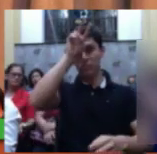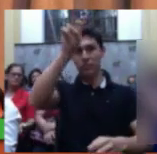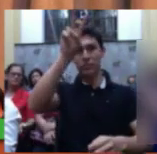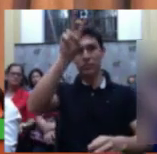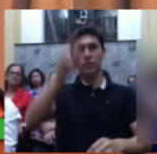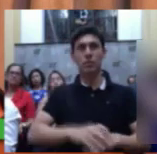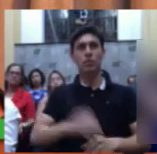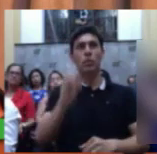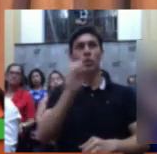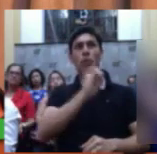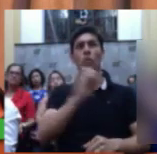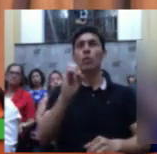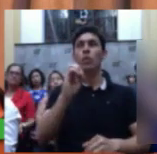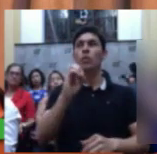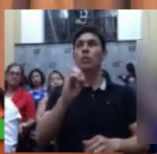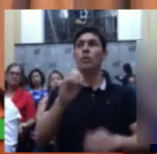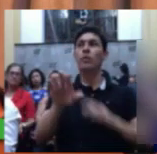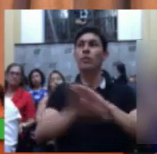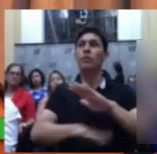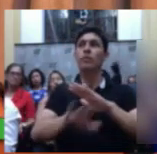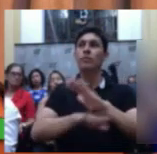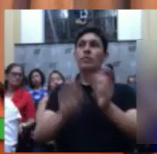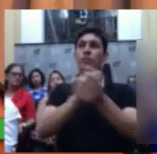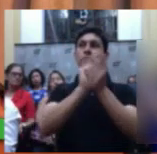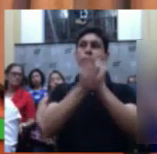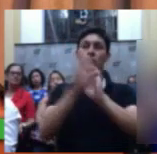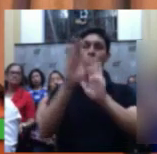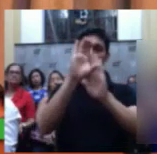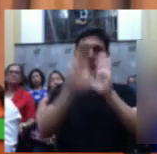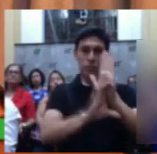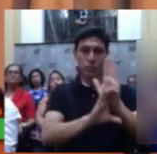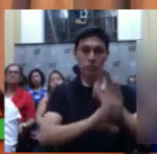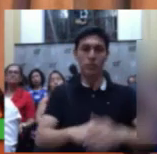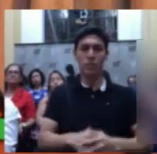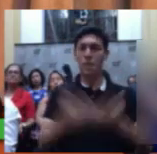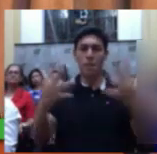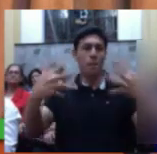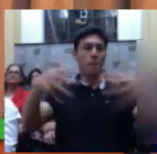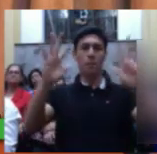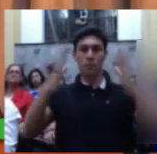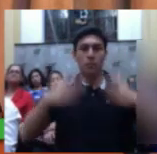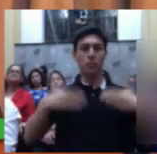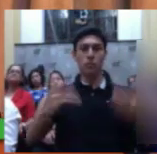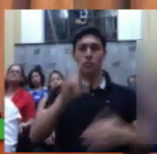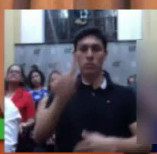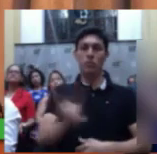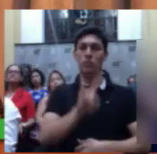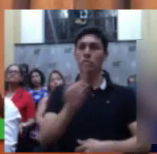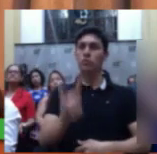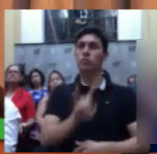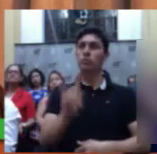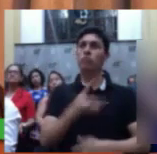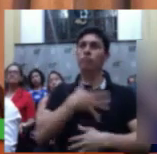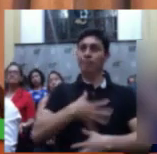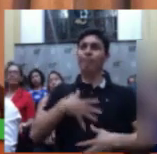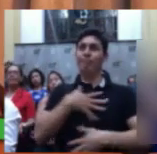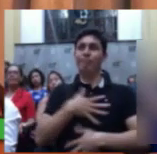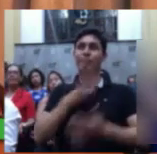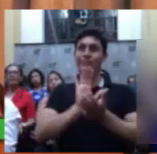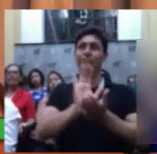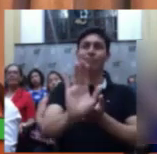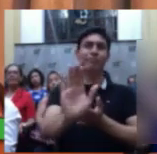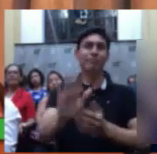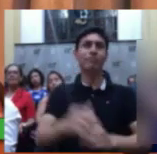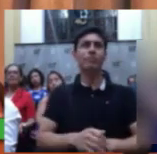en la Comisión de Bases de la Reforma Constitucional. Cualquiera puede usar la indignación como base para la crítica